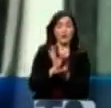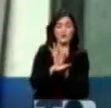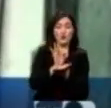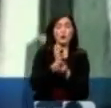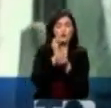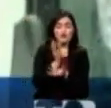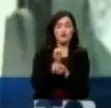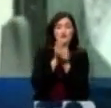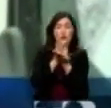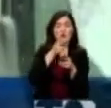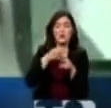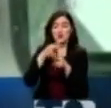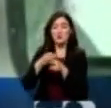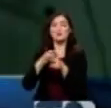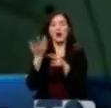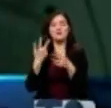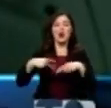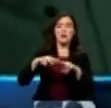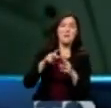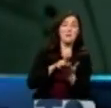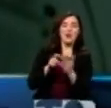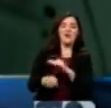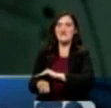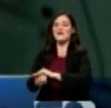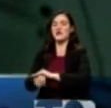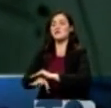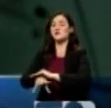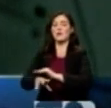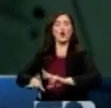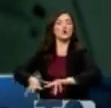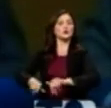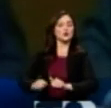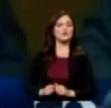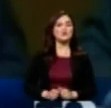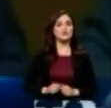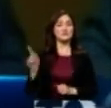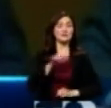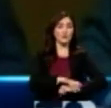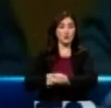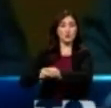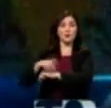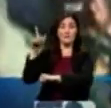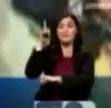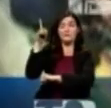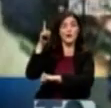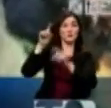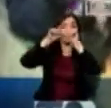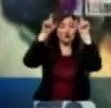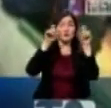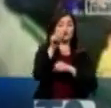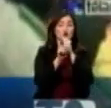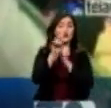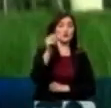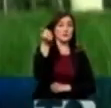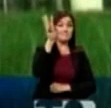han proporcionado montos y nombres de los involucrados en el escándalo Y es que desde la detención y posterior sentencia de Marcelo de brech cabeza de la compañía inicios de